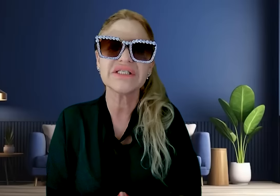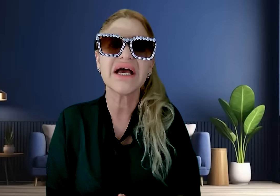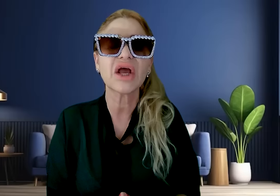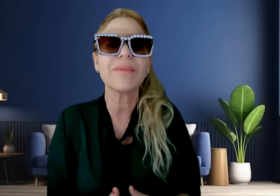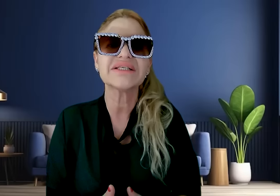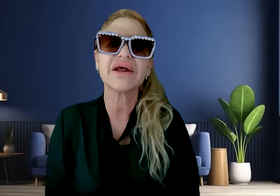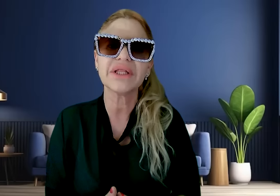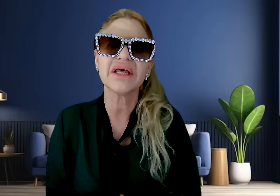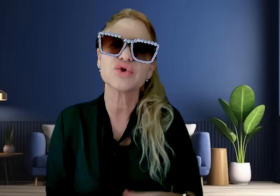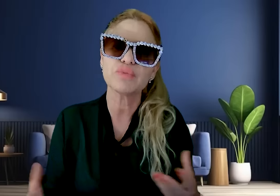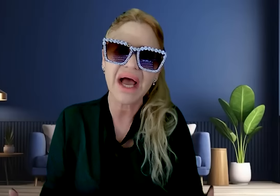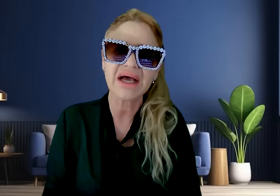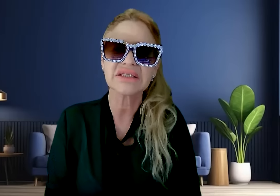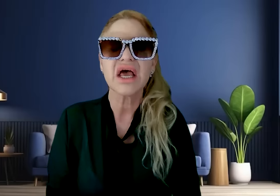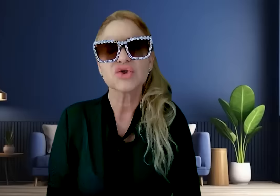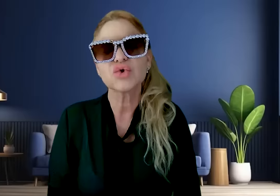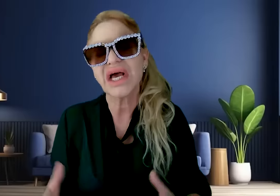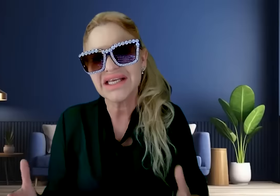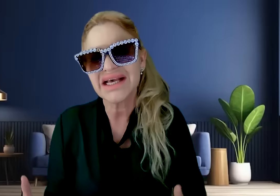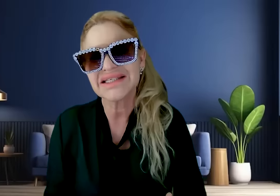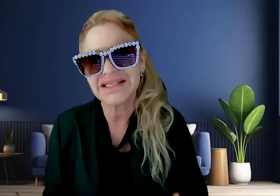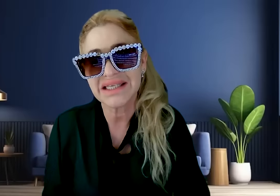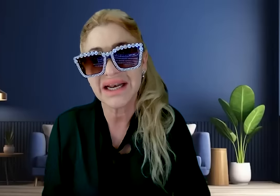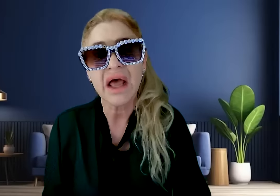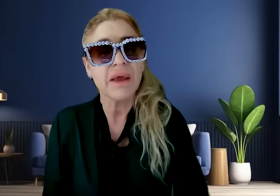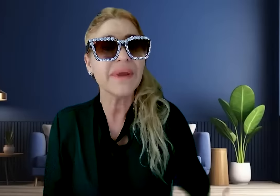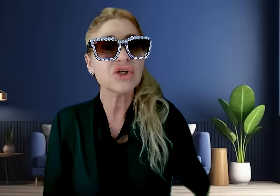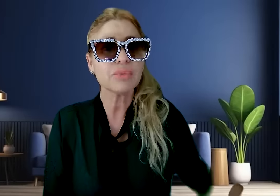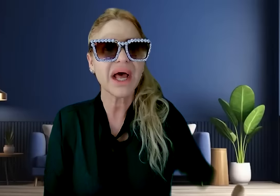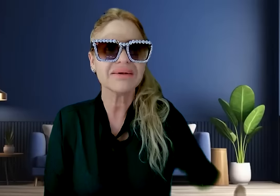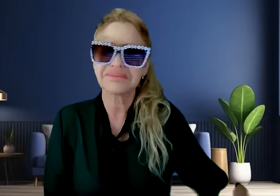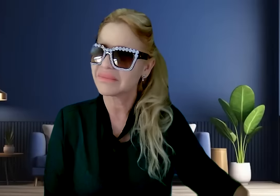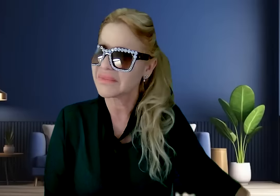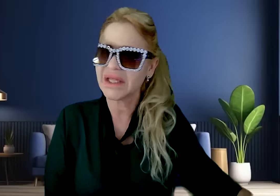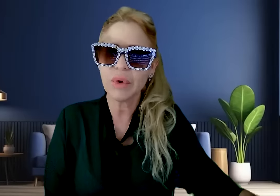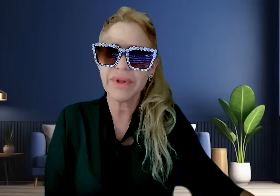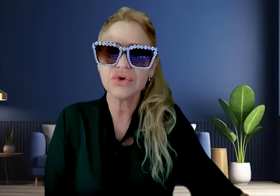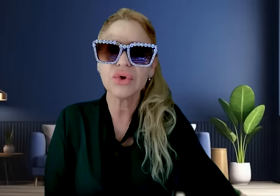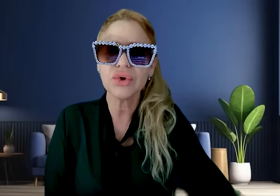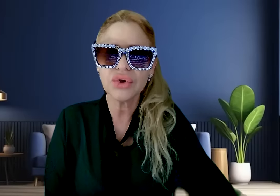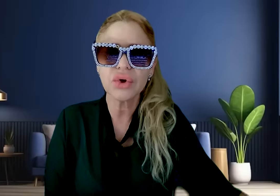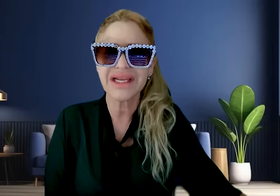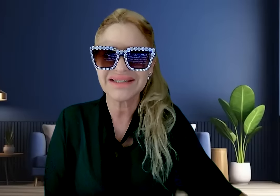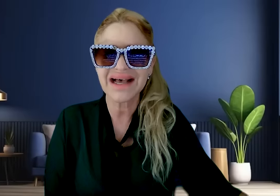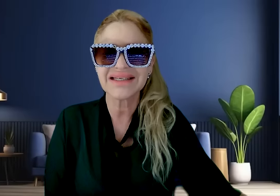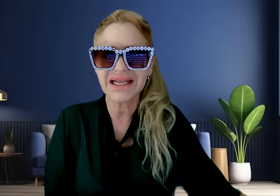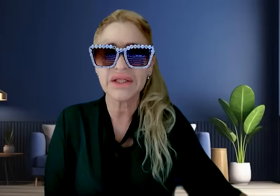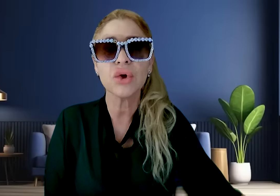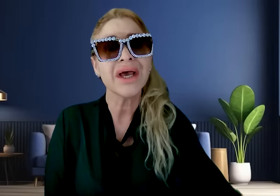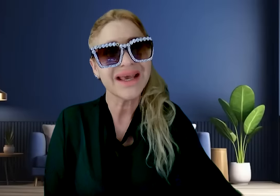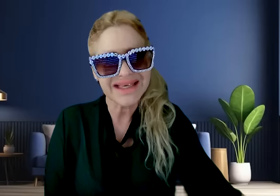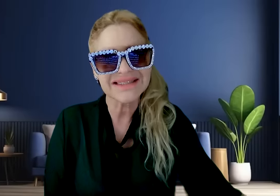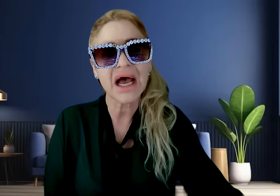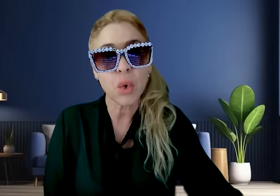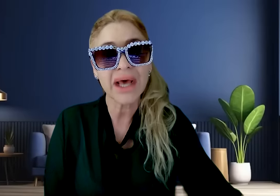estado de Michigan que comenzar a vender sus vacas, sus gallinas, etcétera. Menos mal que de momento no les ha